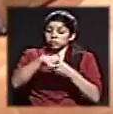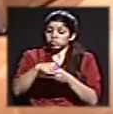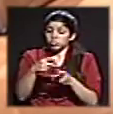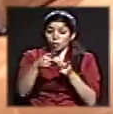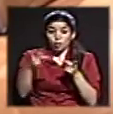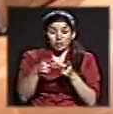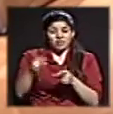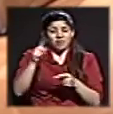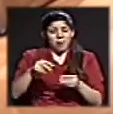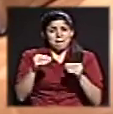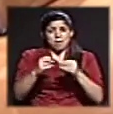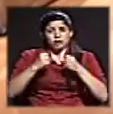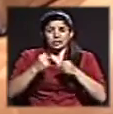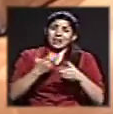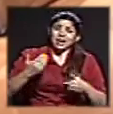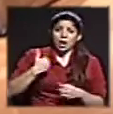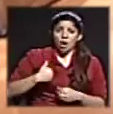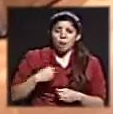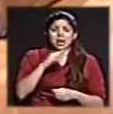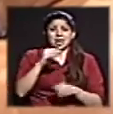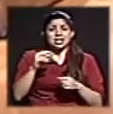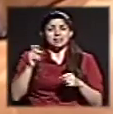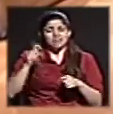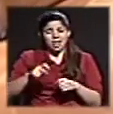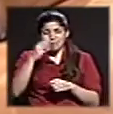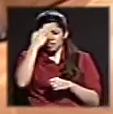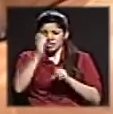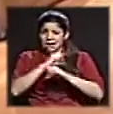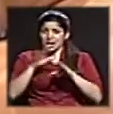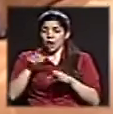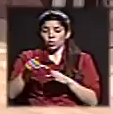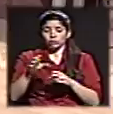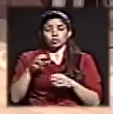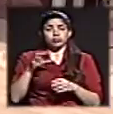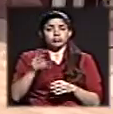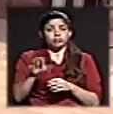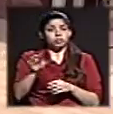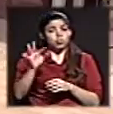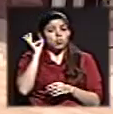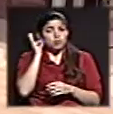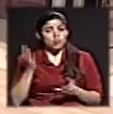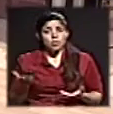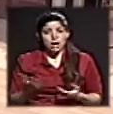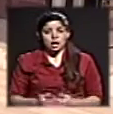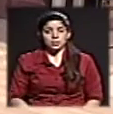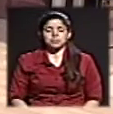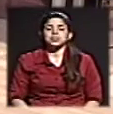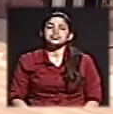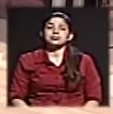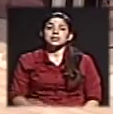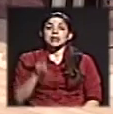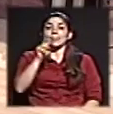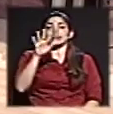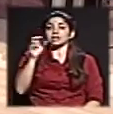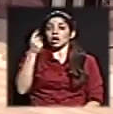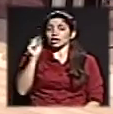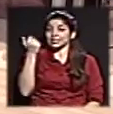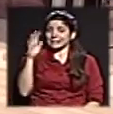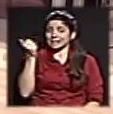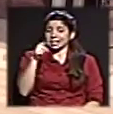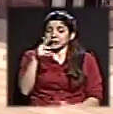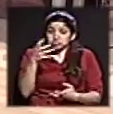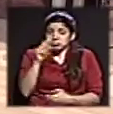puesto debe ser más fuerte que un hombre y mantener muy claro su condición de señora. 25 11 15 15 para